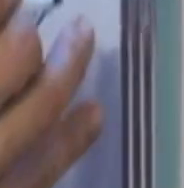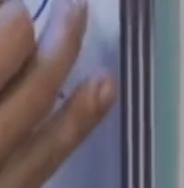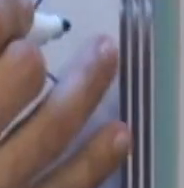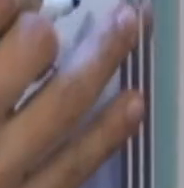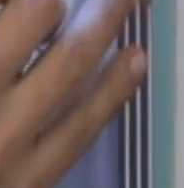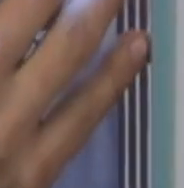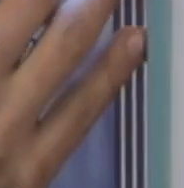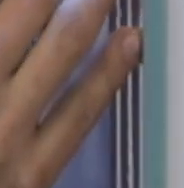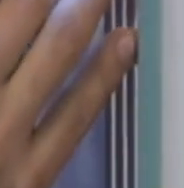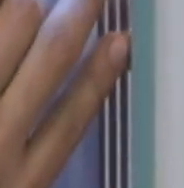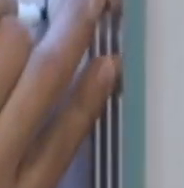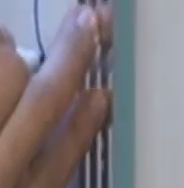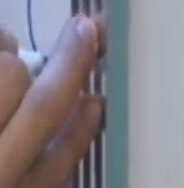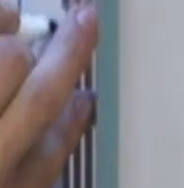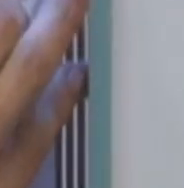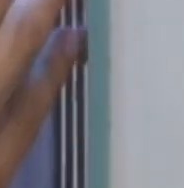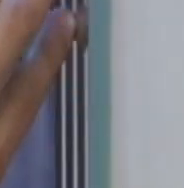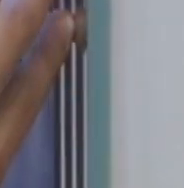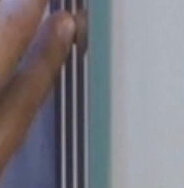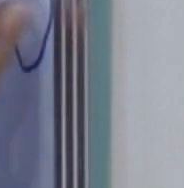La factorización